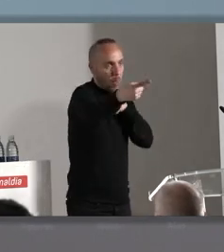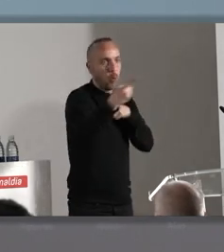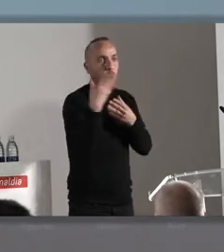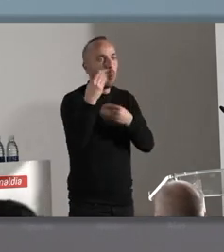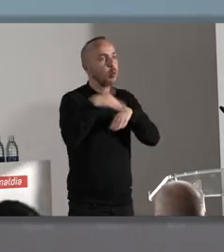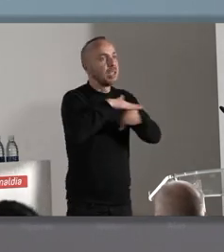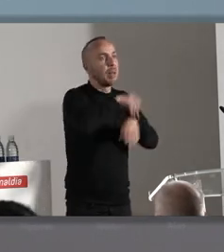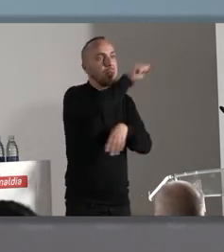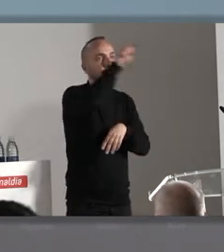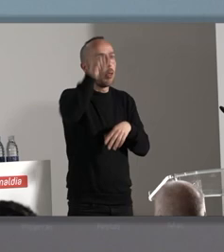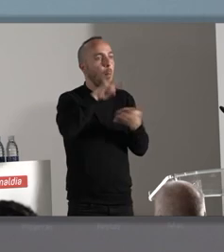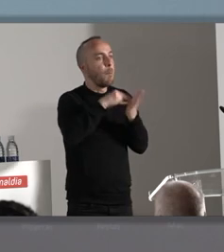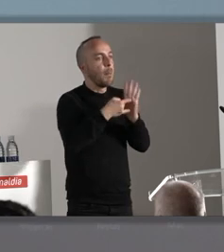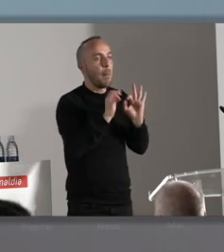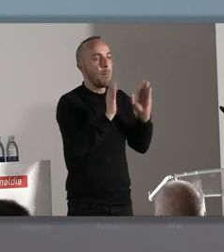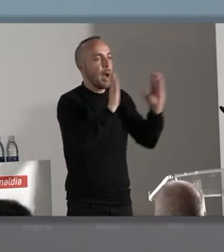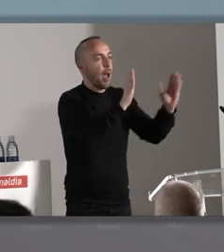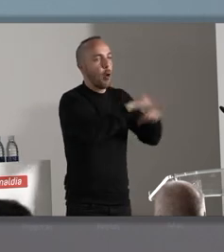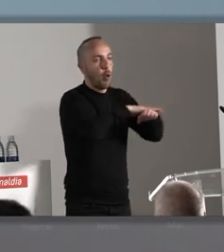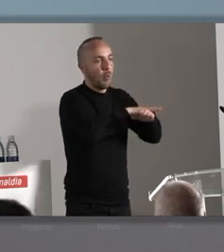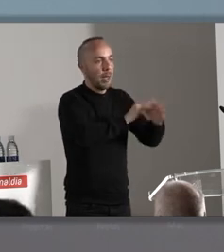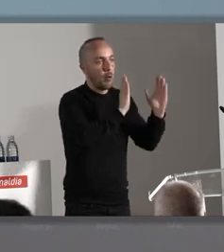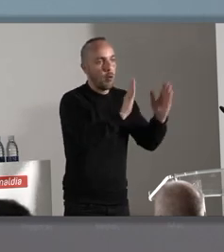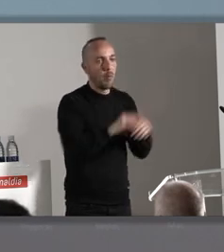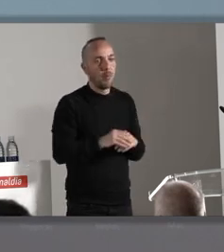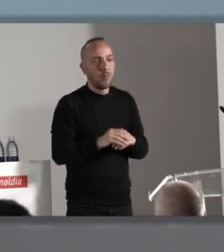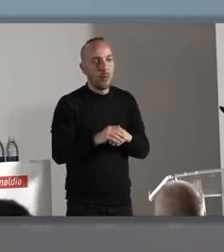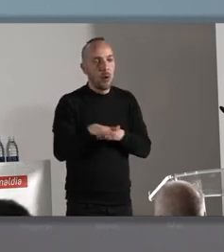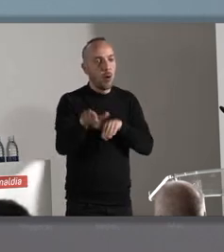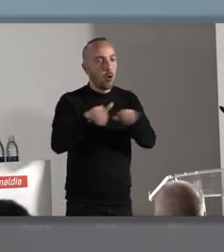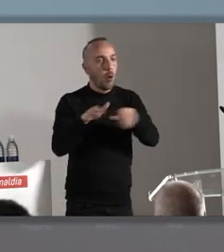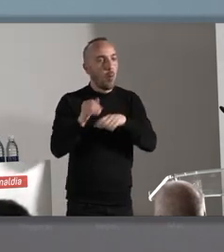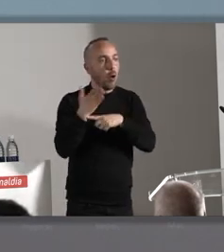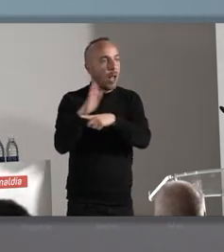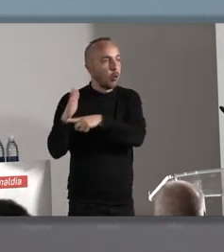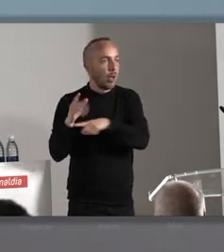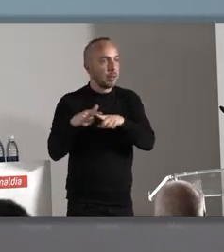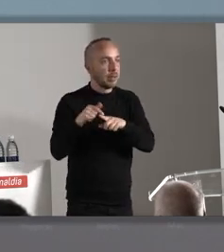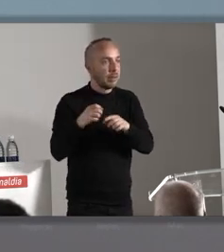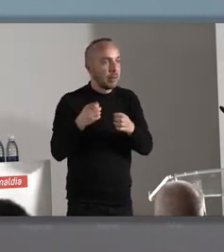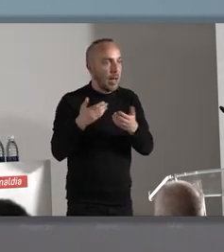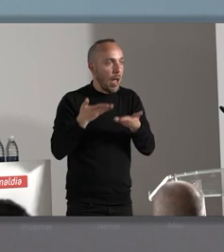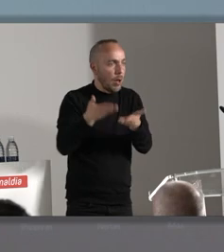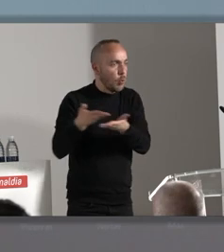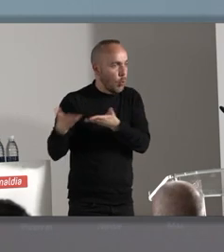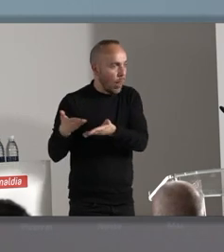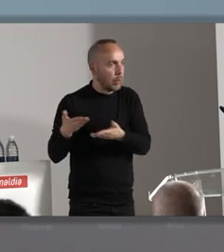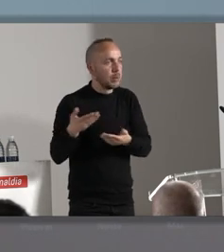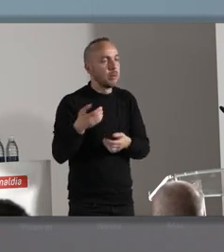administraciones pues, con cambios de gobierno, con cambio de las convocatorias digamos, existentes de ayudas, la dificultad de planificar y